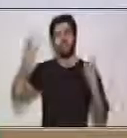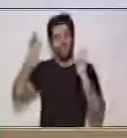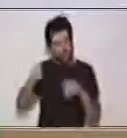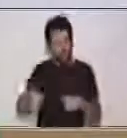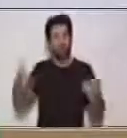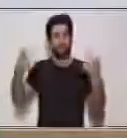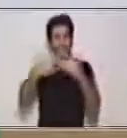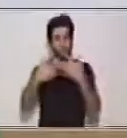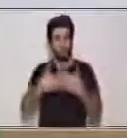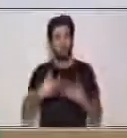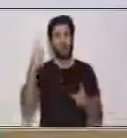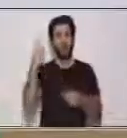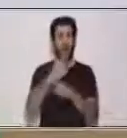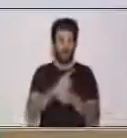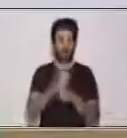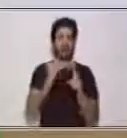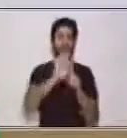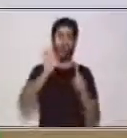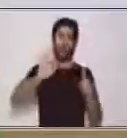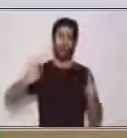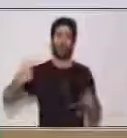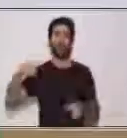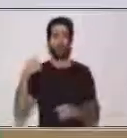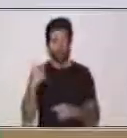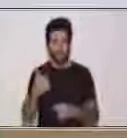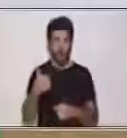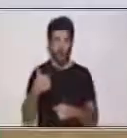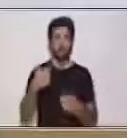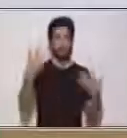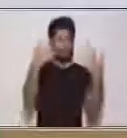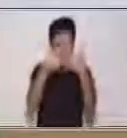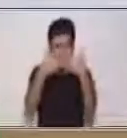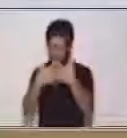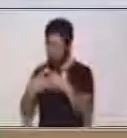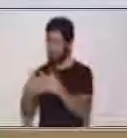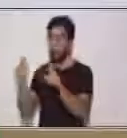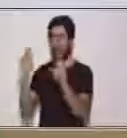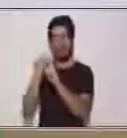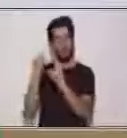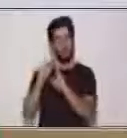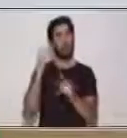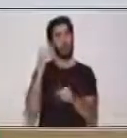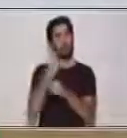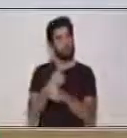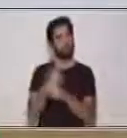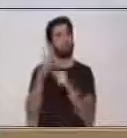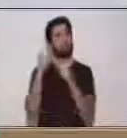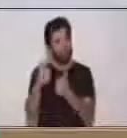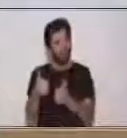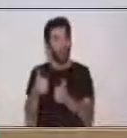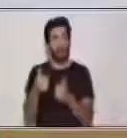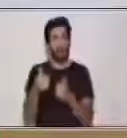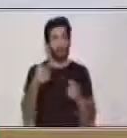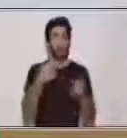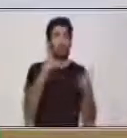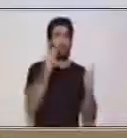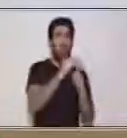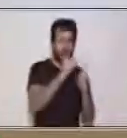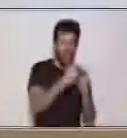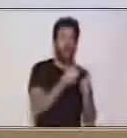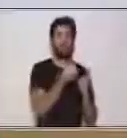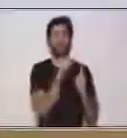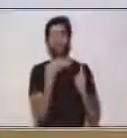expresiones o redactar párrafos. Debe de haber una concordancia, debe de haber coincidencia en número, en